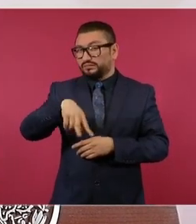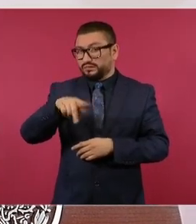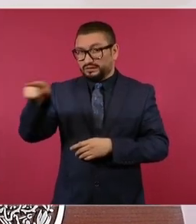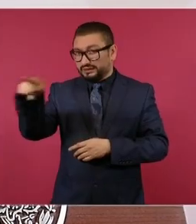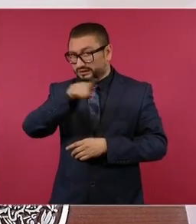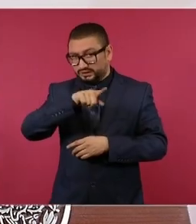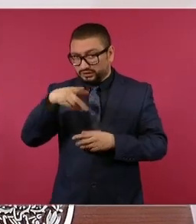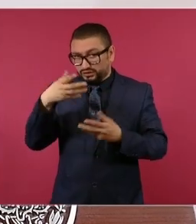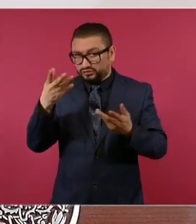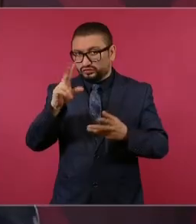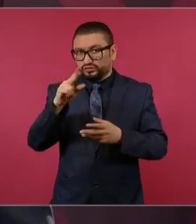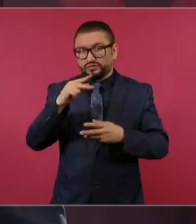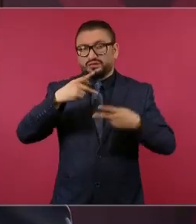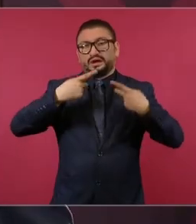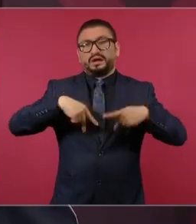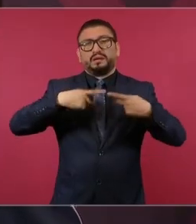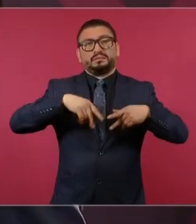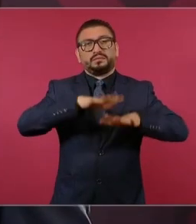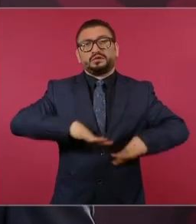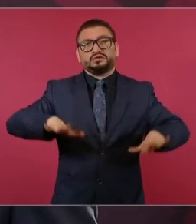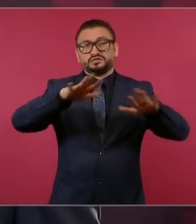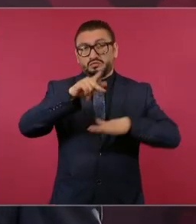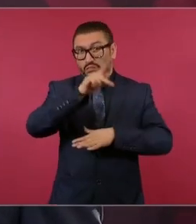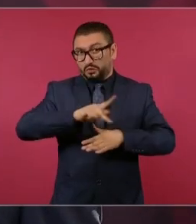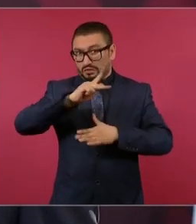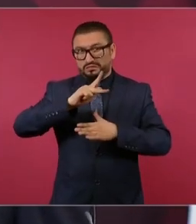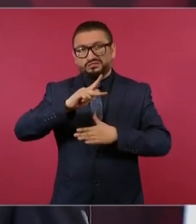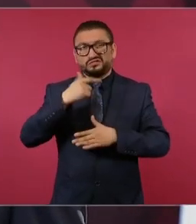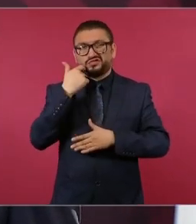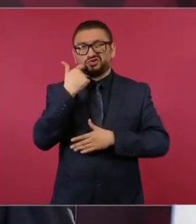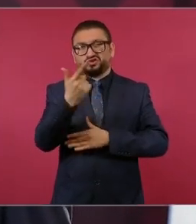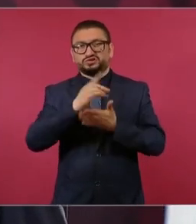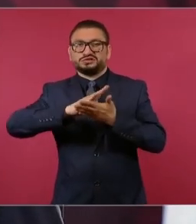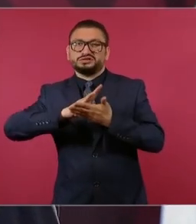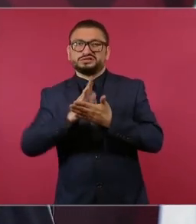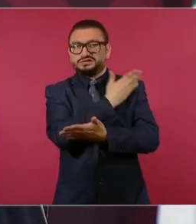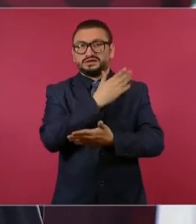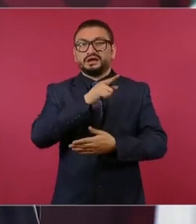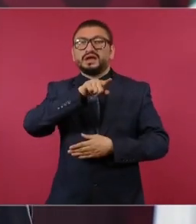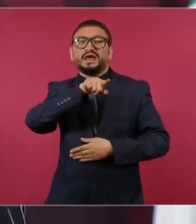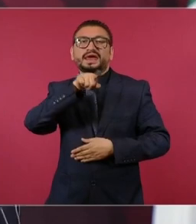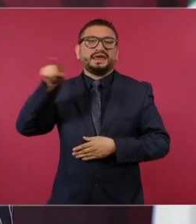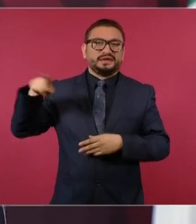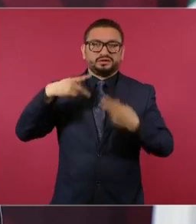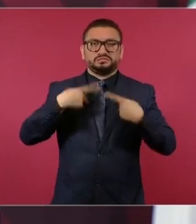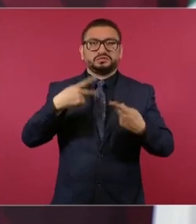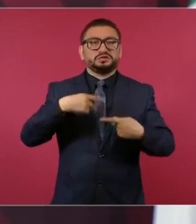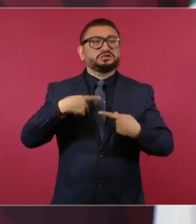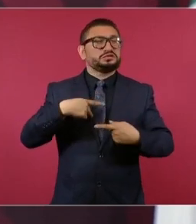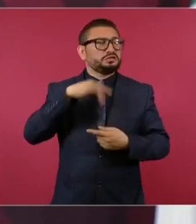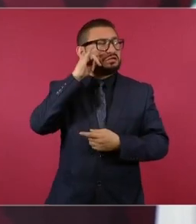son demócratas, no quieren al pueblo. Para ellos el pueblo no existe.